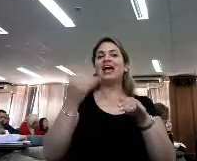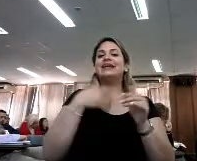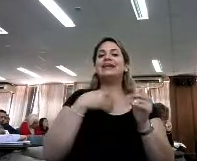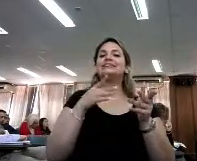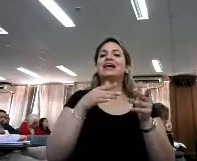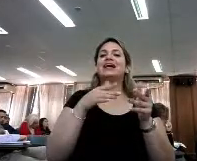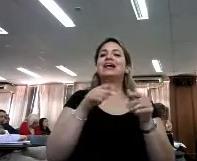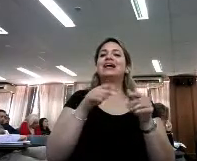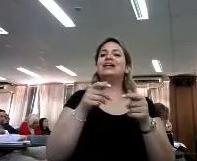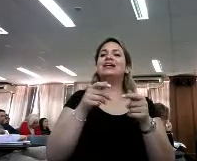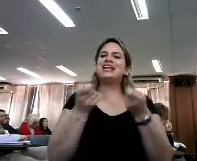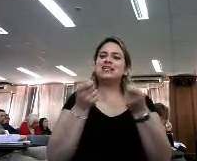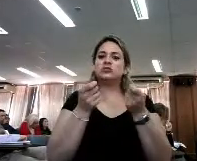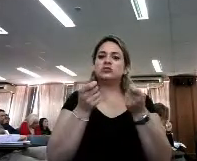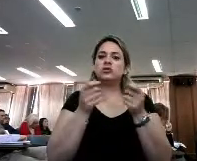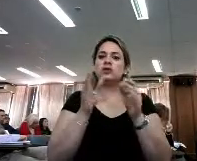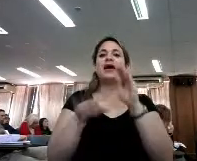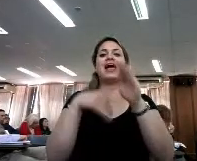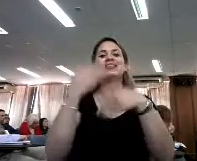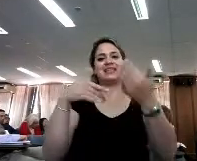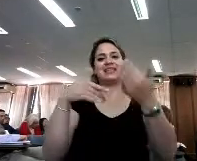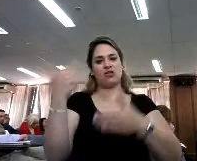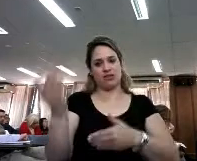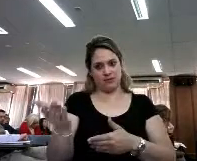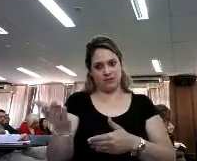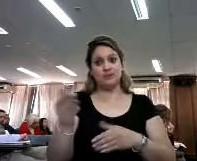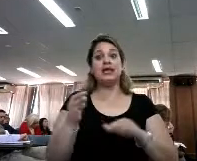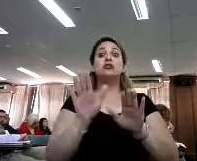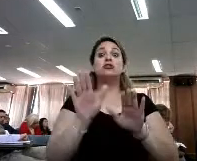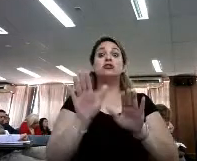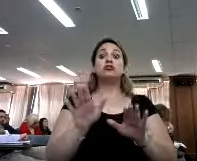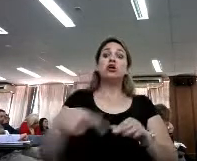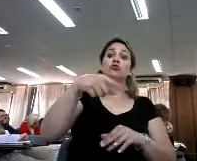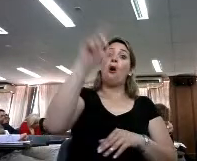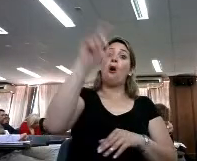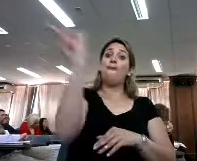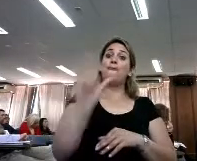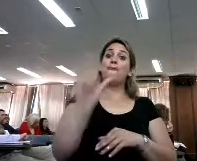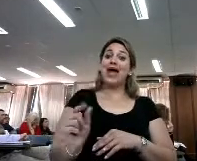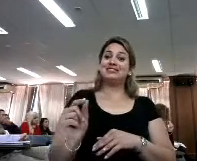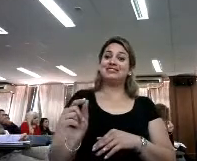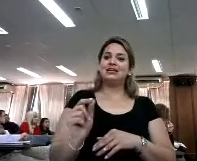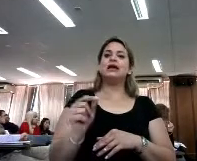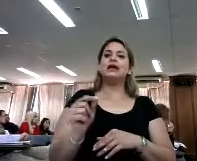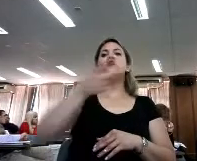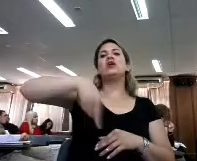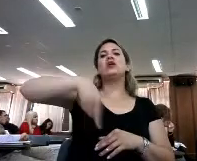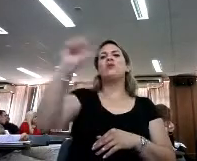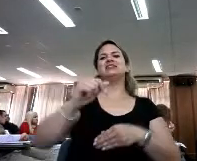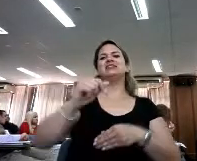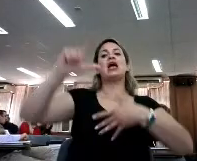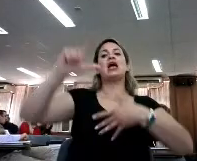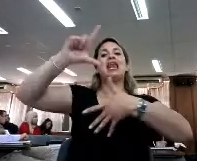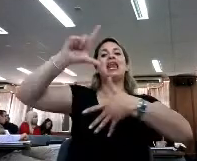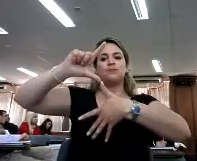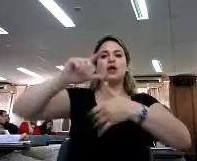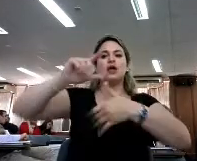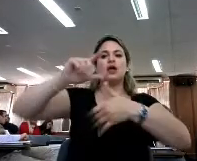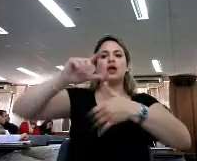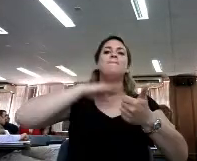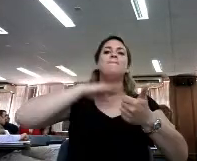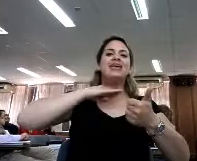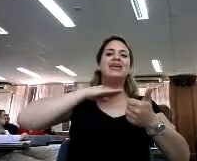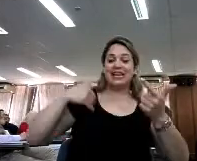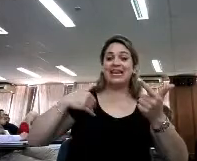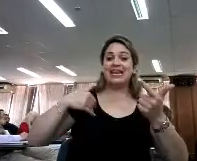esas situaciones para desarrollar. Y entonces todos nuestros países, cuando me refiero a todos nuestros países, estoy hablando de México,